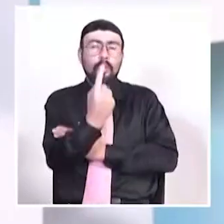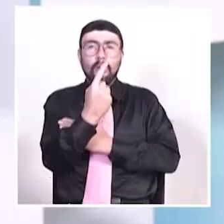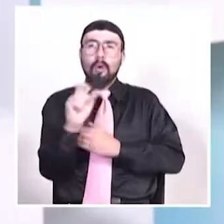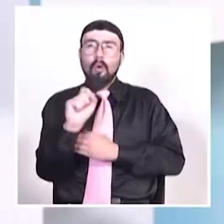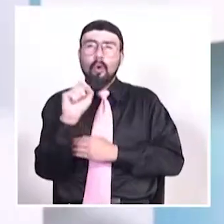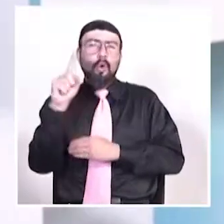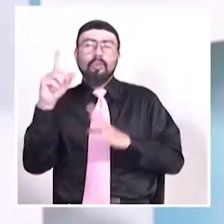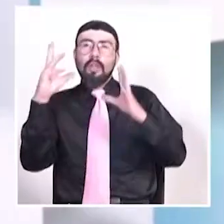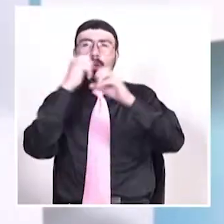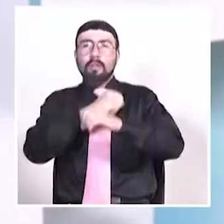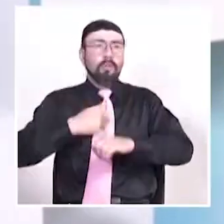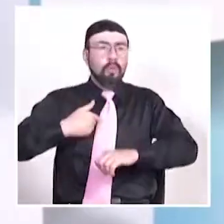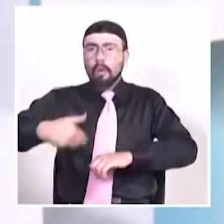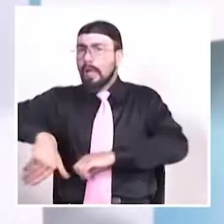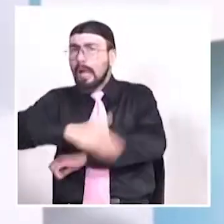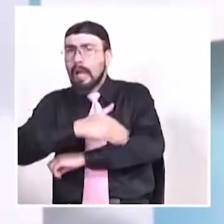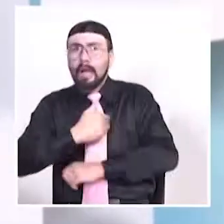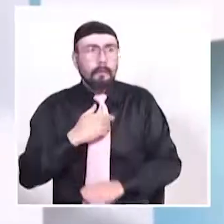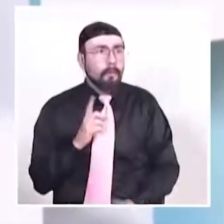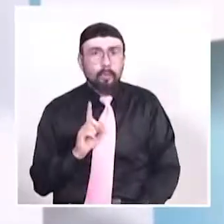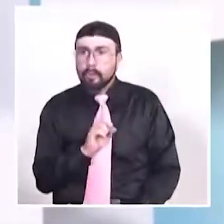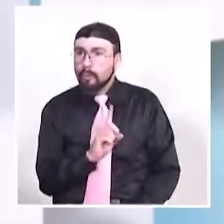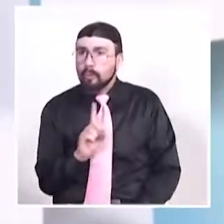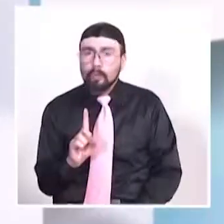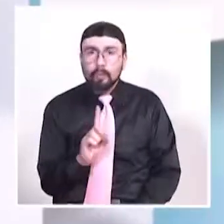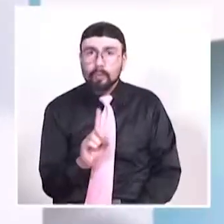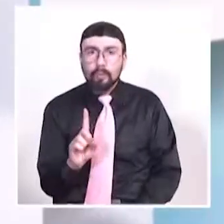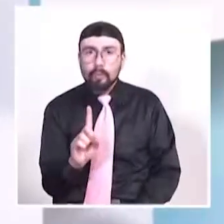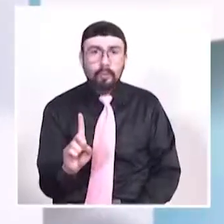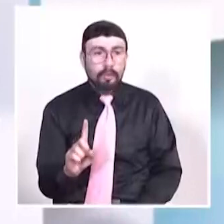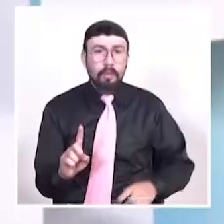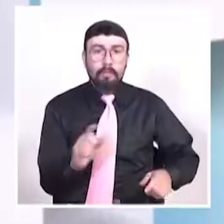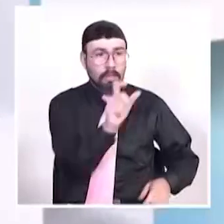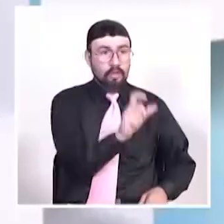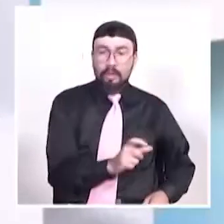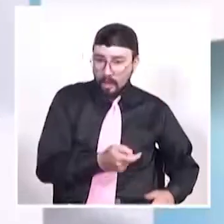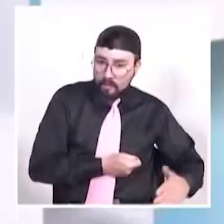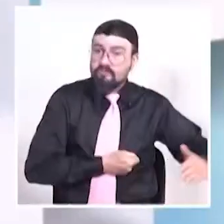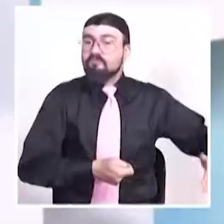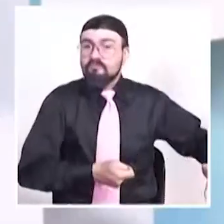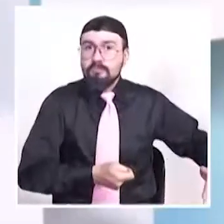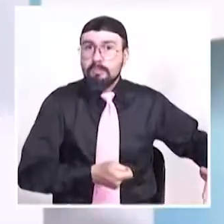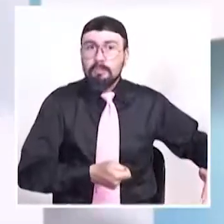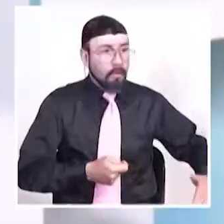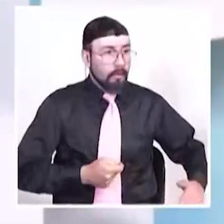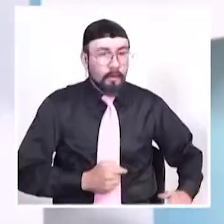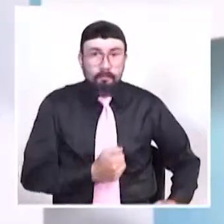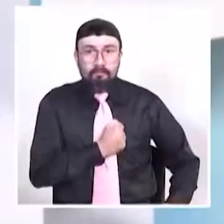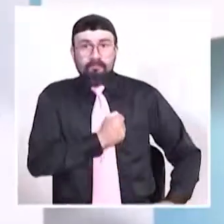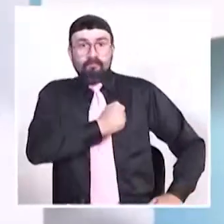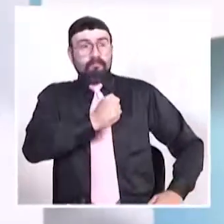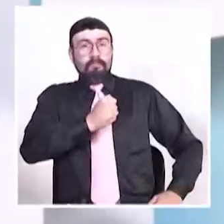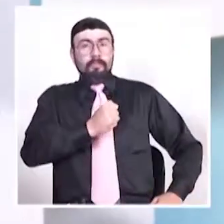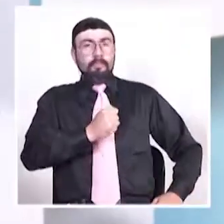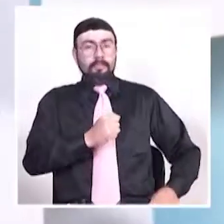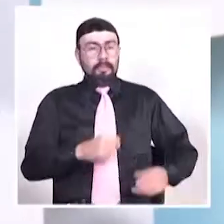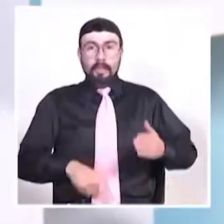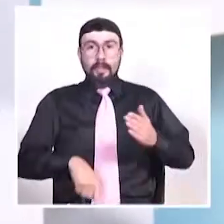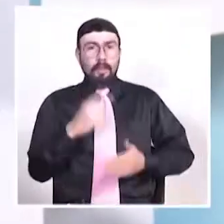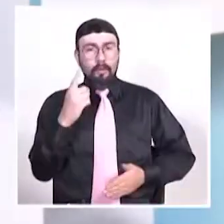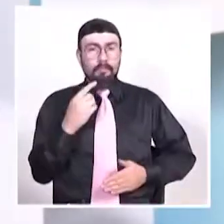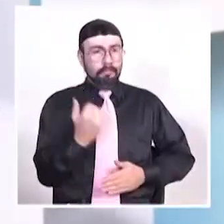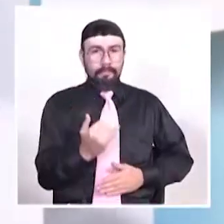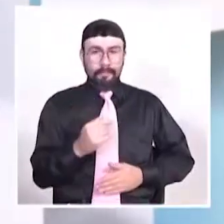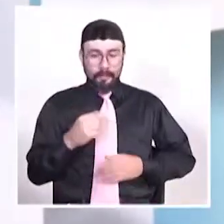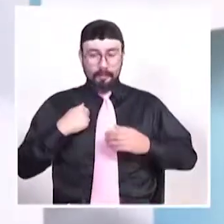11 de la noche en una calle sola a una persona con un cuchillo, ¿qué sucede? Sucede una respuesta simpática, o sea, mediada por el